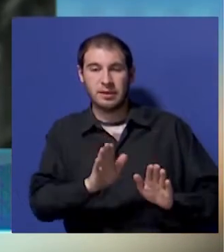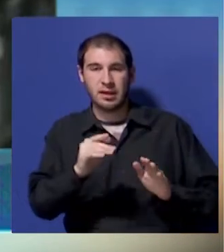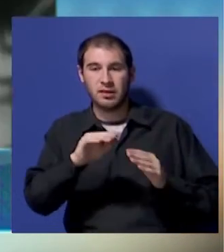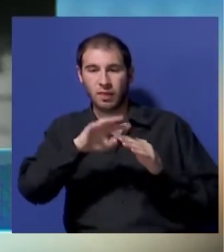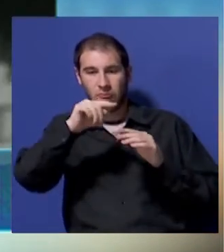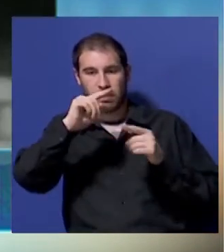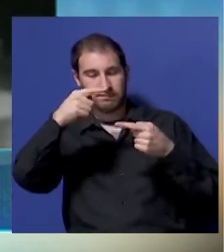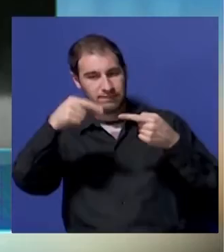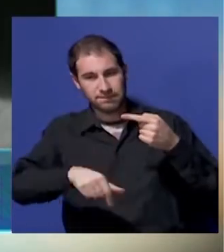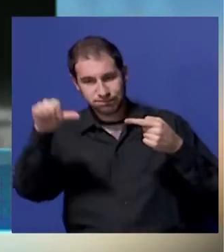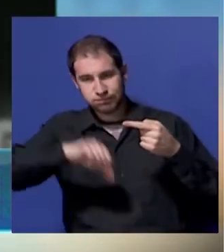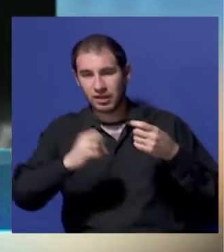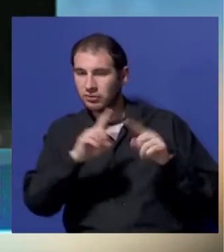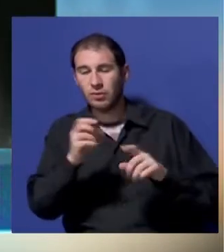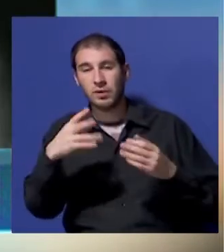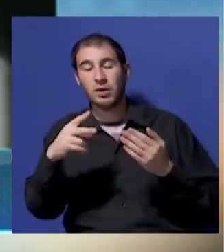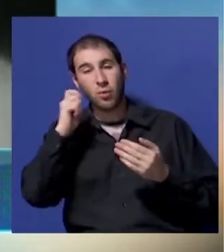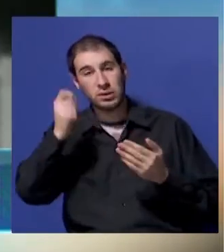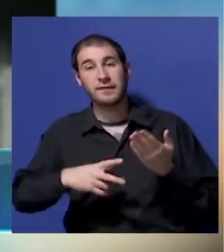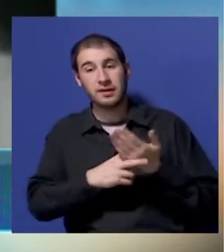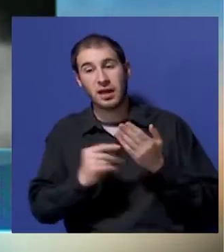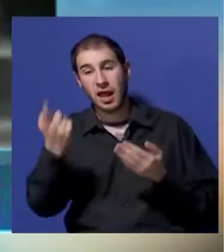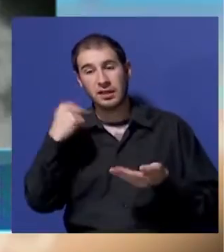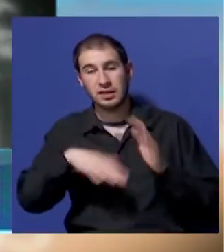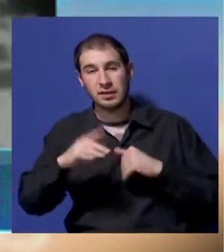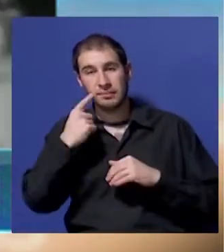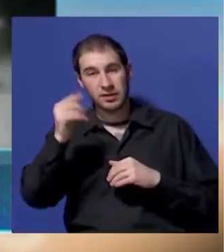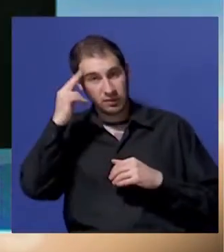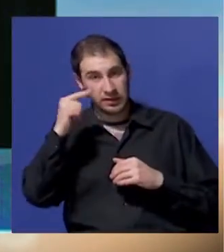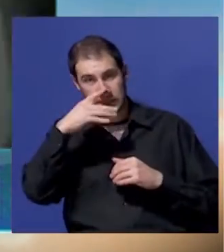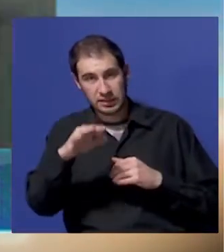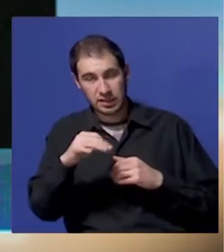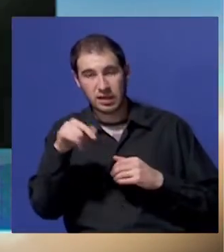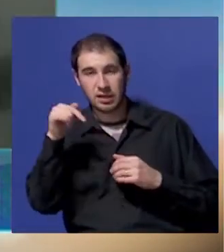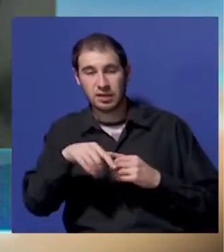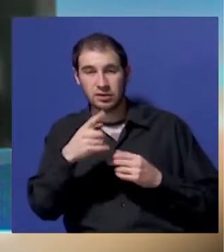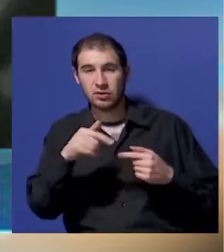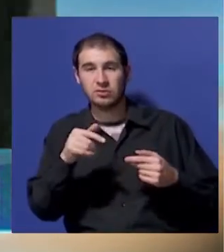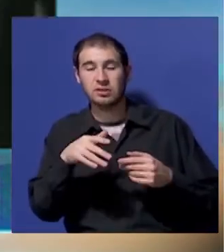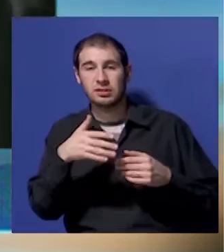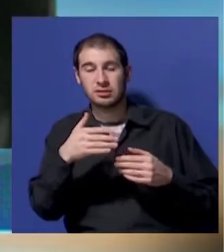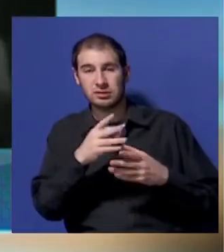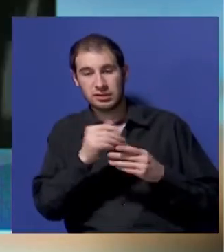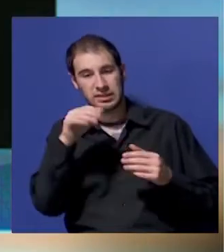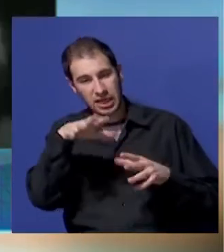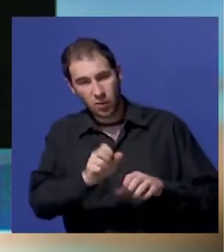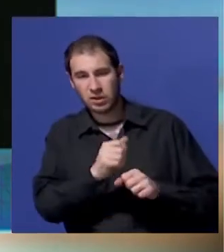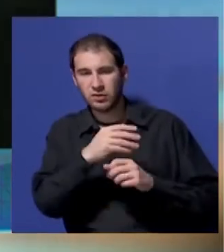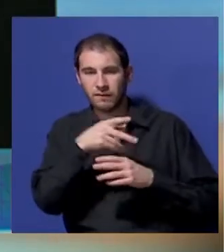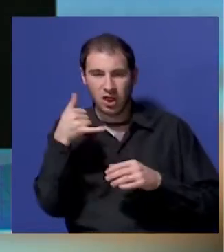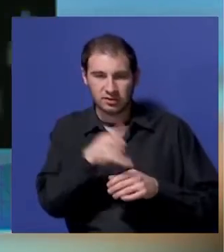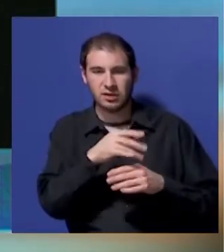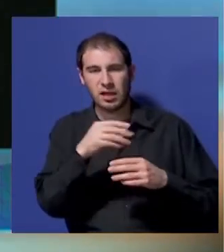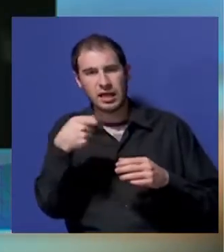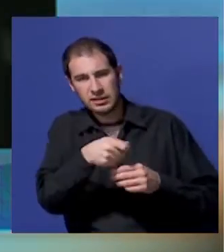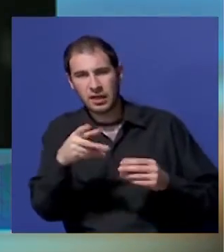precipicio, ¿sí? Porque si los jueces y los fiscales hubieran actuado en la década del 70, se podrían haber evitado secuestros, violaciones,